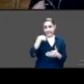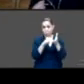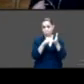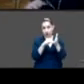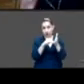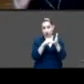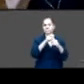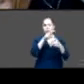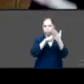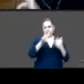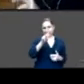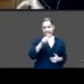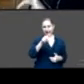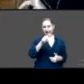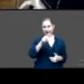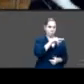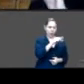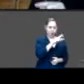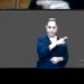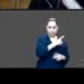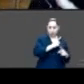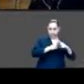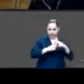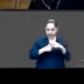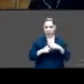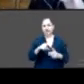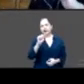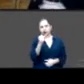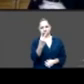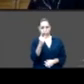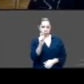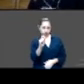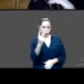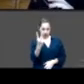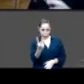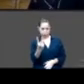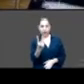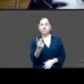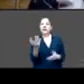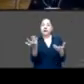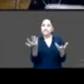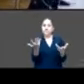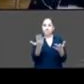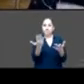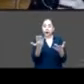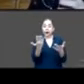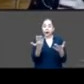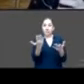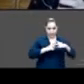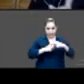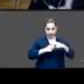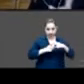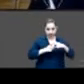de CONAPO, con proyecciones, es de 62.2. Sin embargo, con la estrategia y con la meta que se tiene de reducir en un